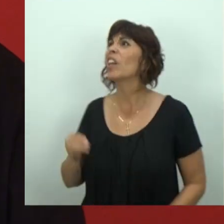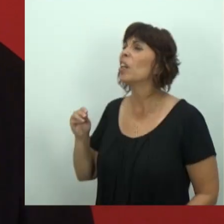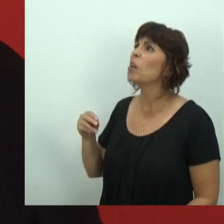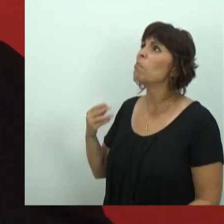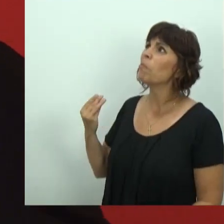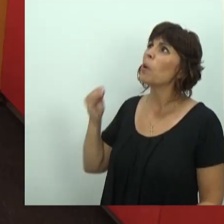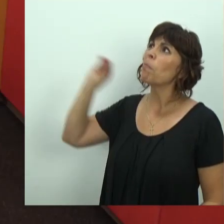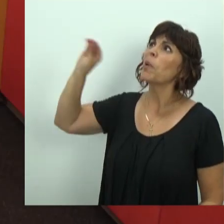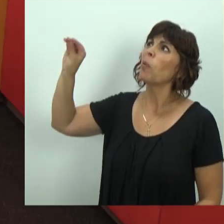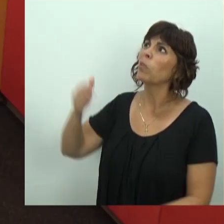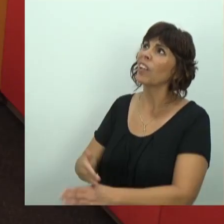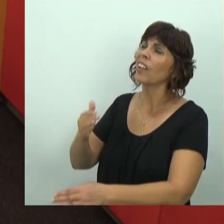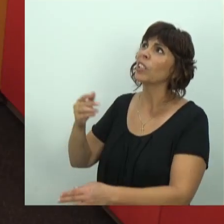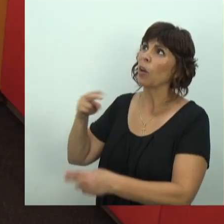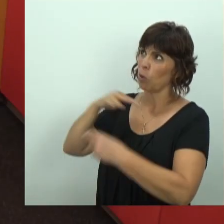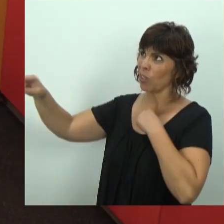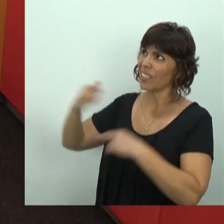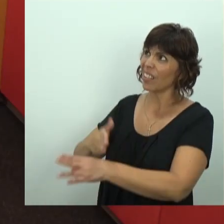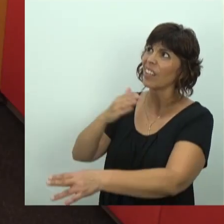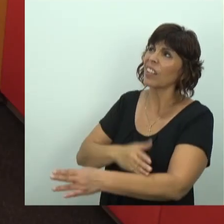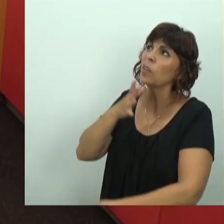no me has preguntado.